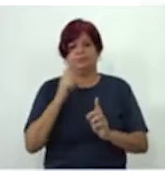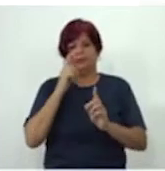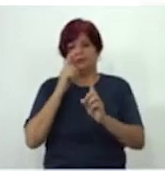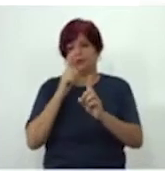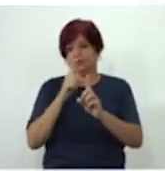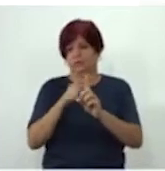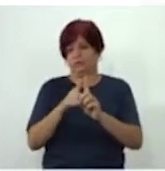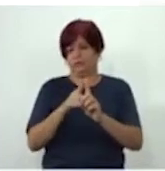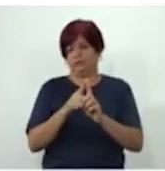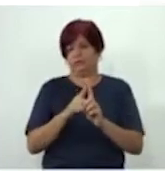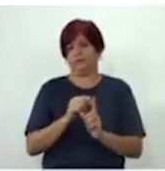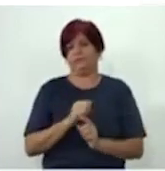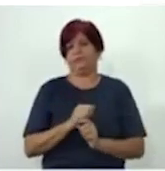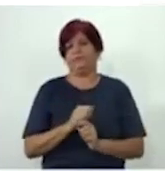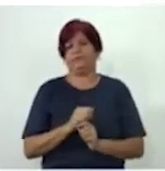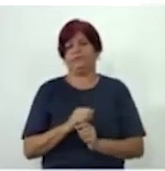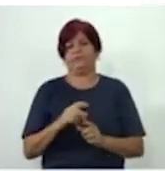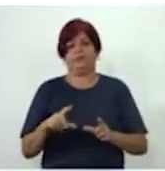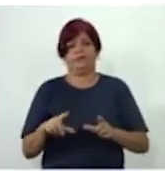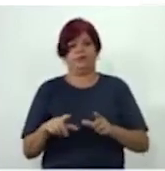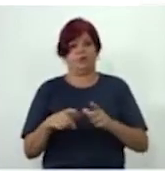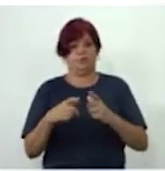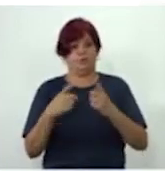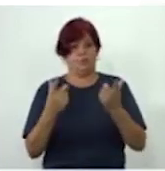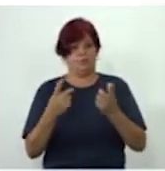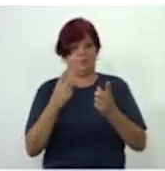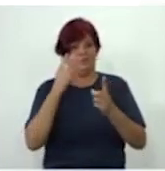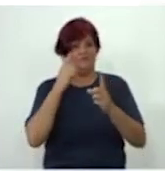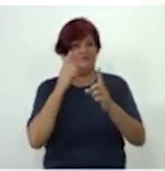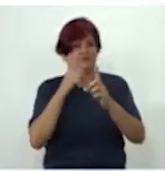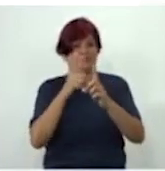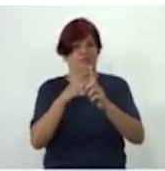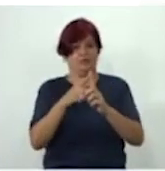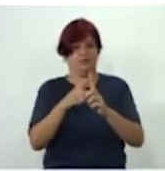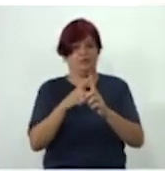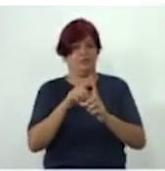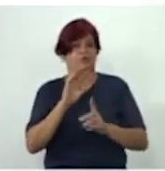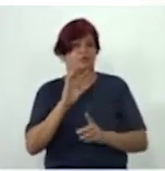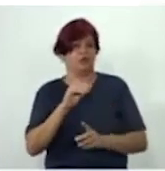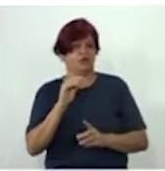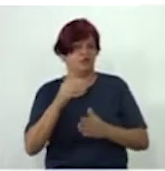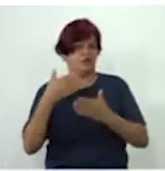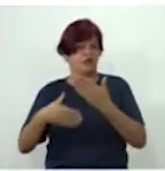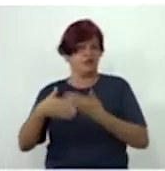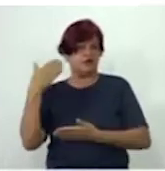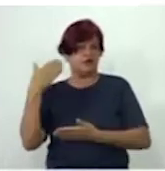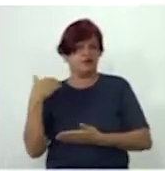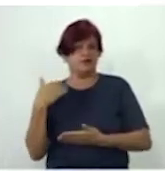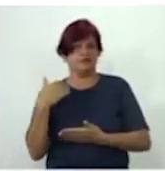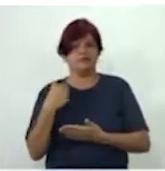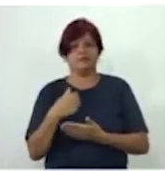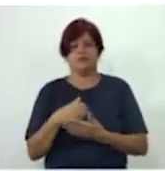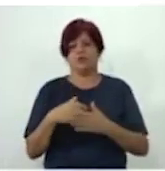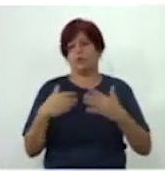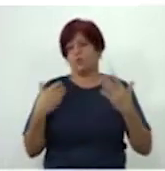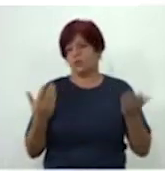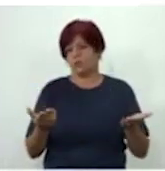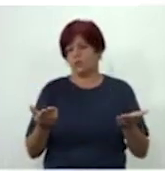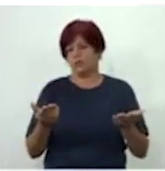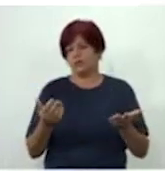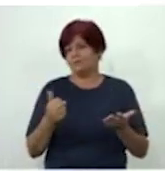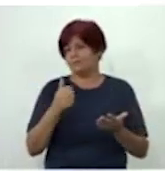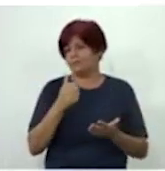objetivo el cumplimiento de los objetivos que les mencionaba anteriormente es factible